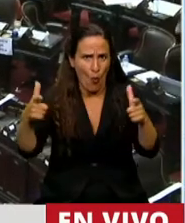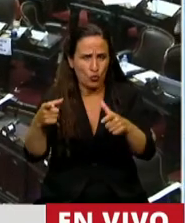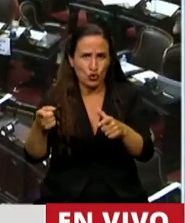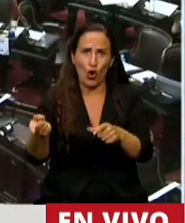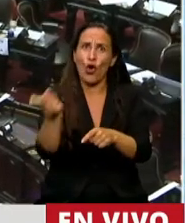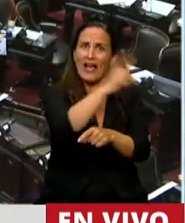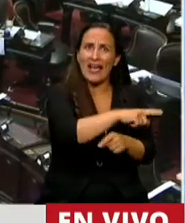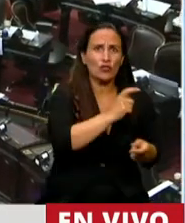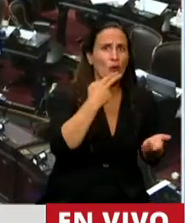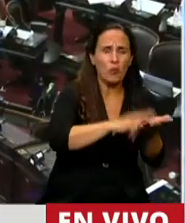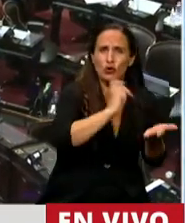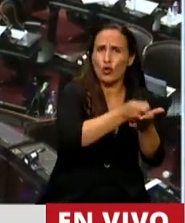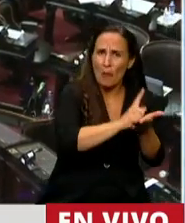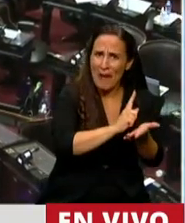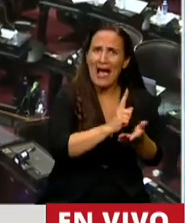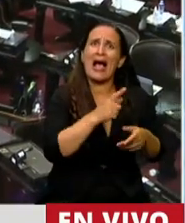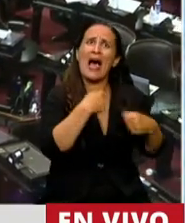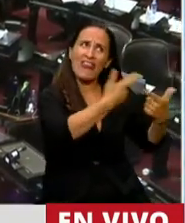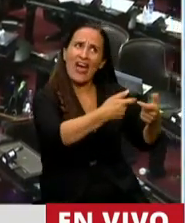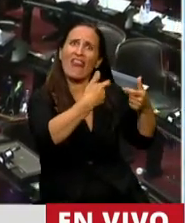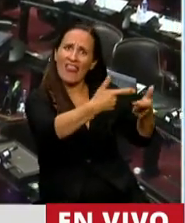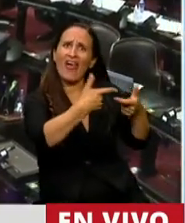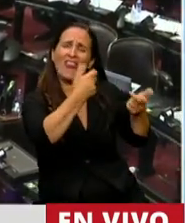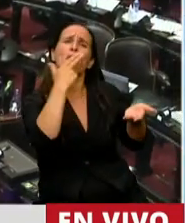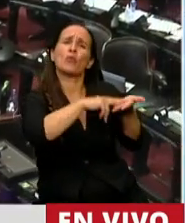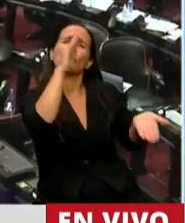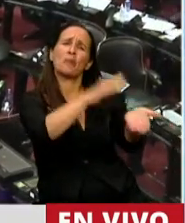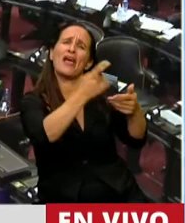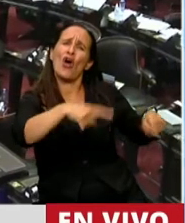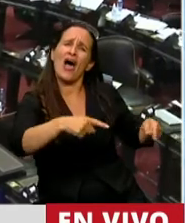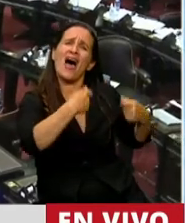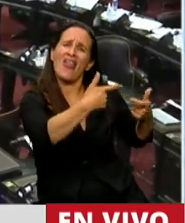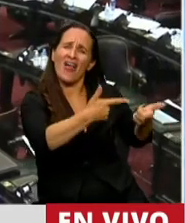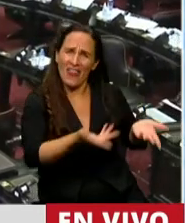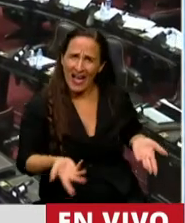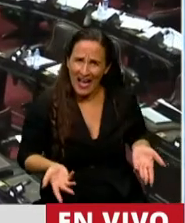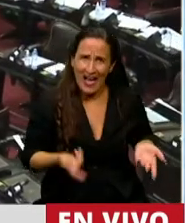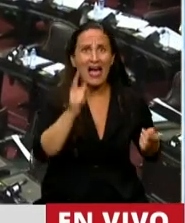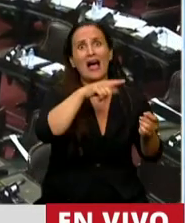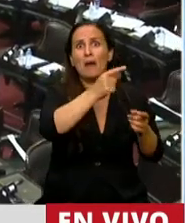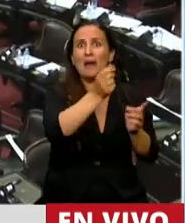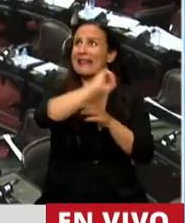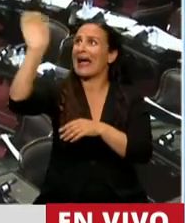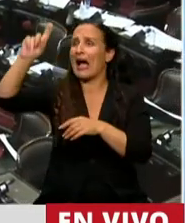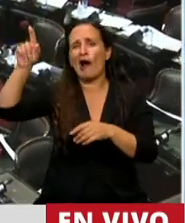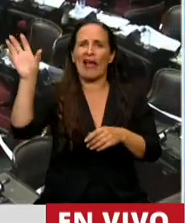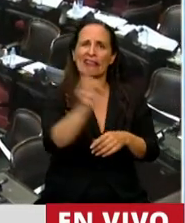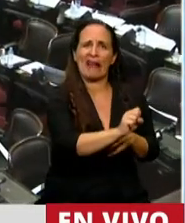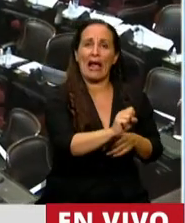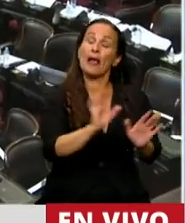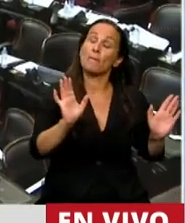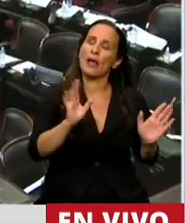que evadieron, a aquellos que la sacaron, y ahora se la dejamos traer en nombre de